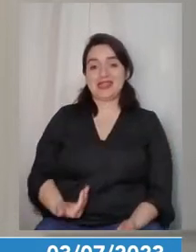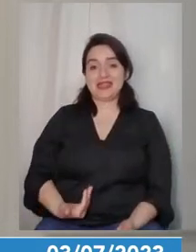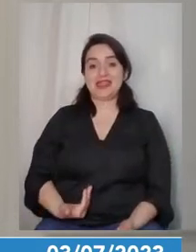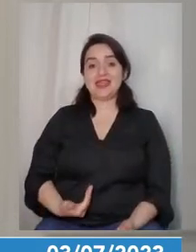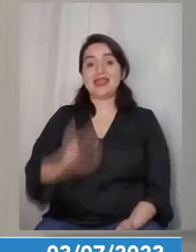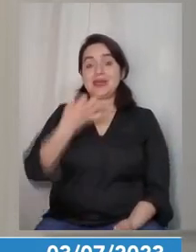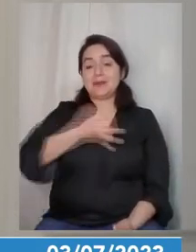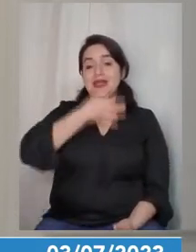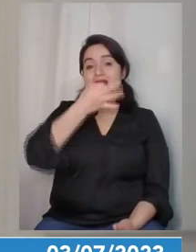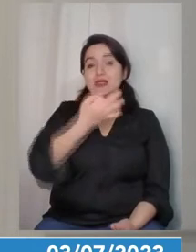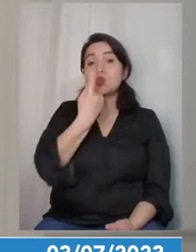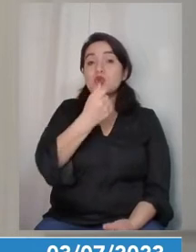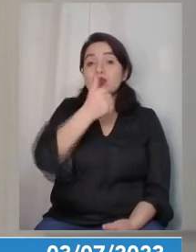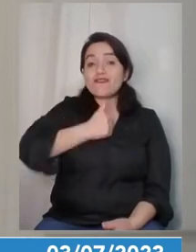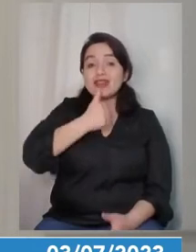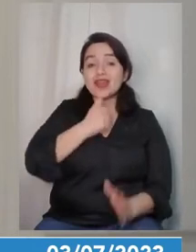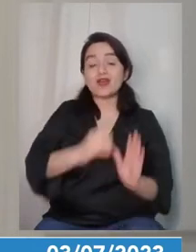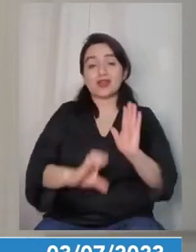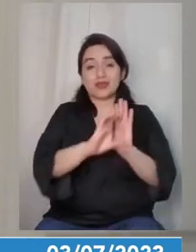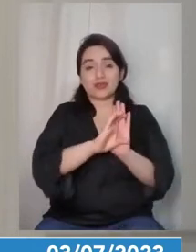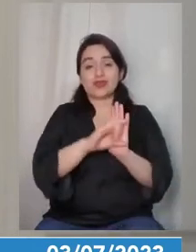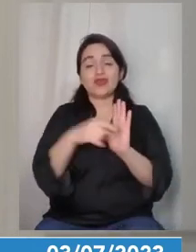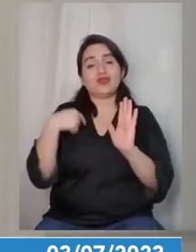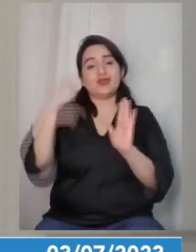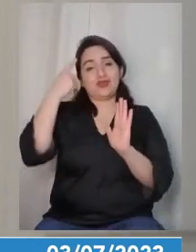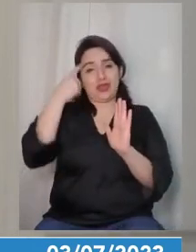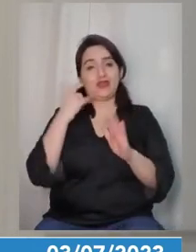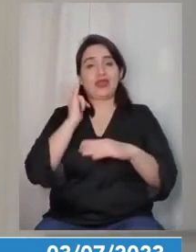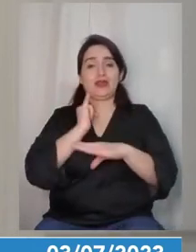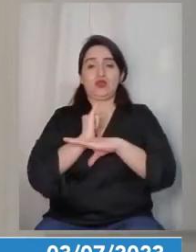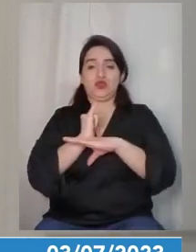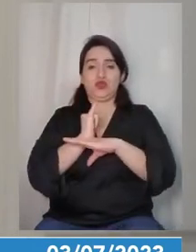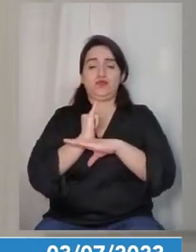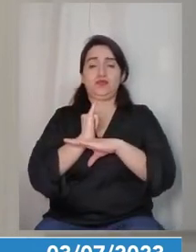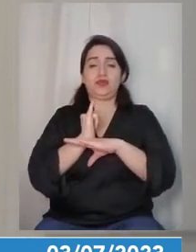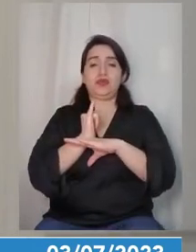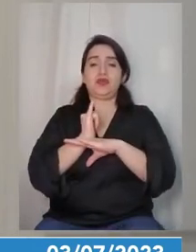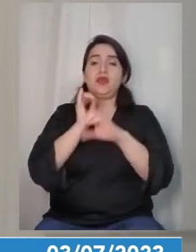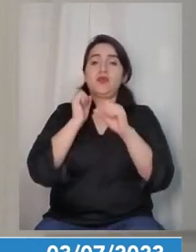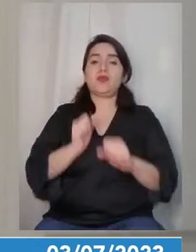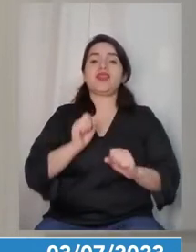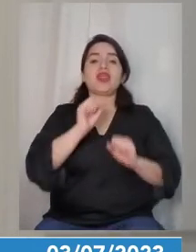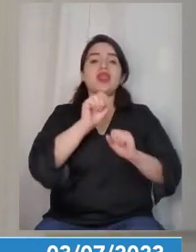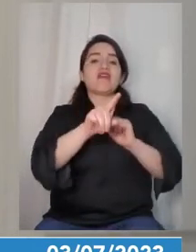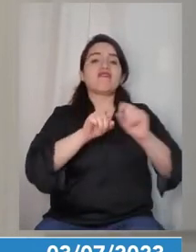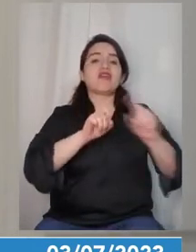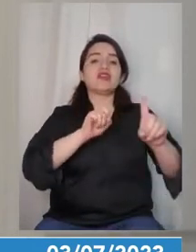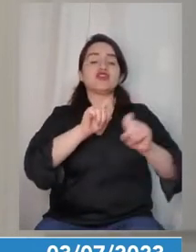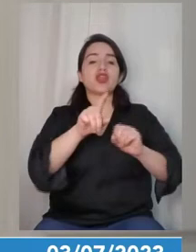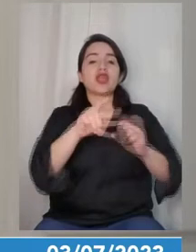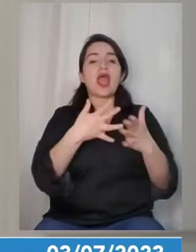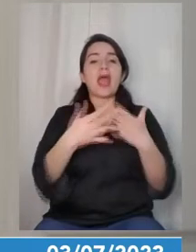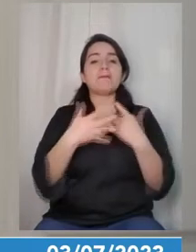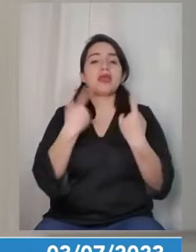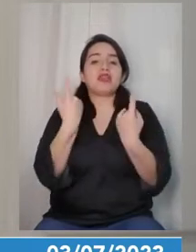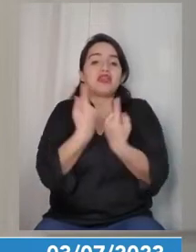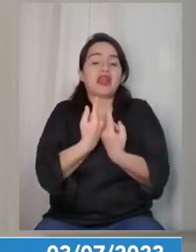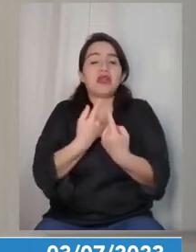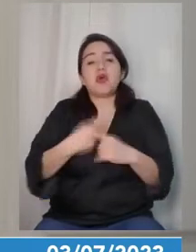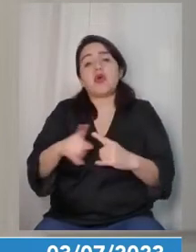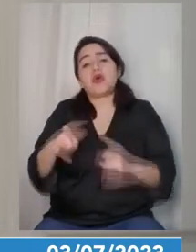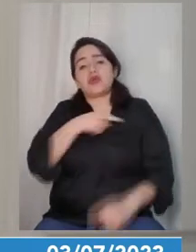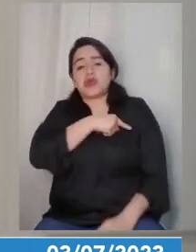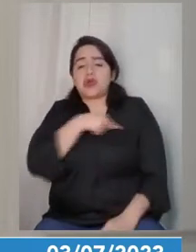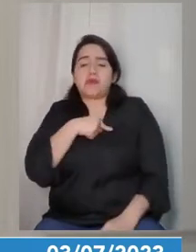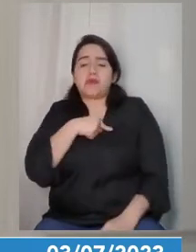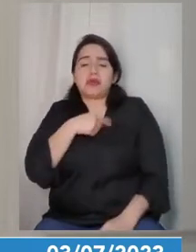yo que tiene que ver con una institución que podría llamarse Defensoría Ambiental, pero también podría llamarse de otra manera si es que ese nombre